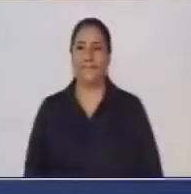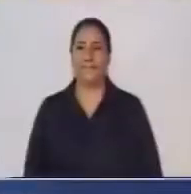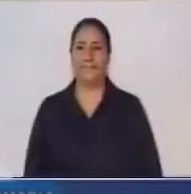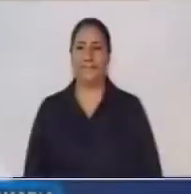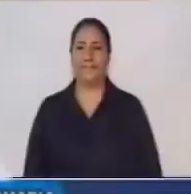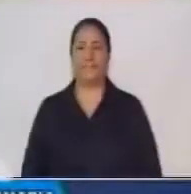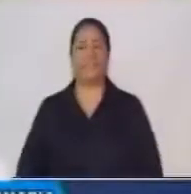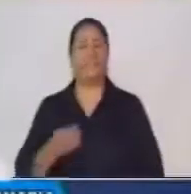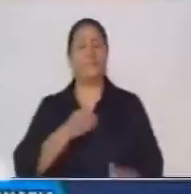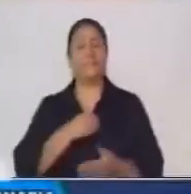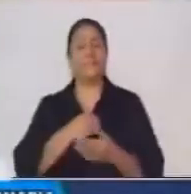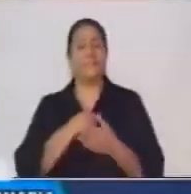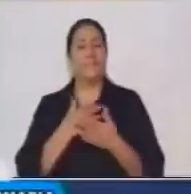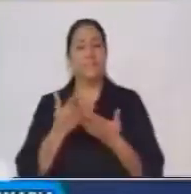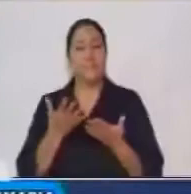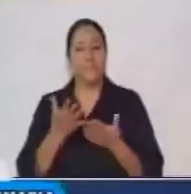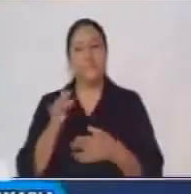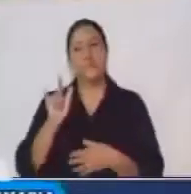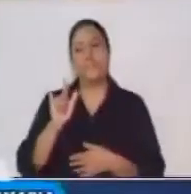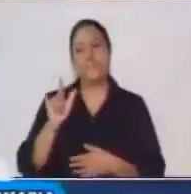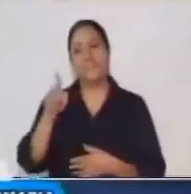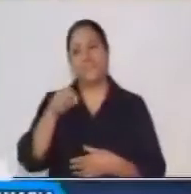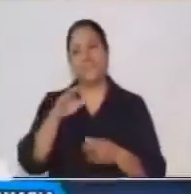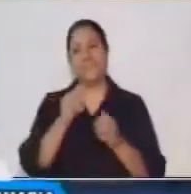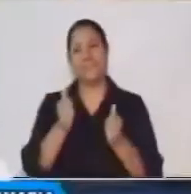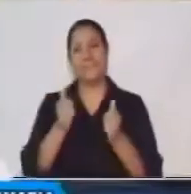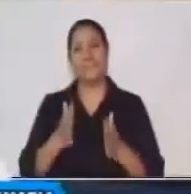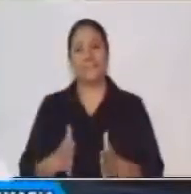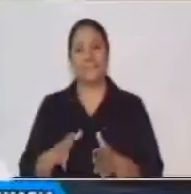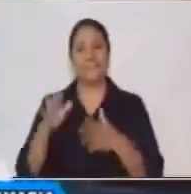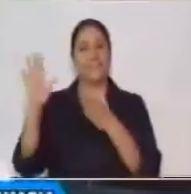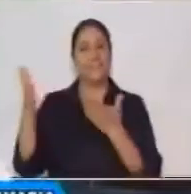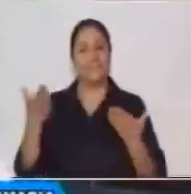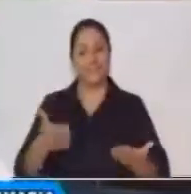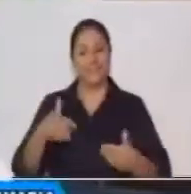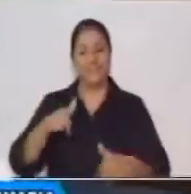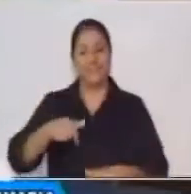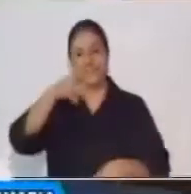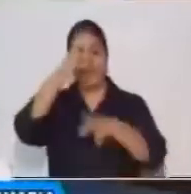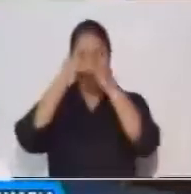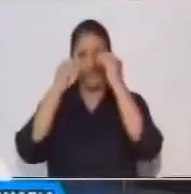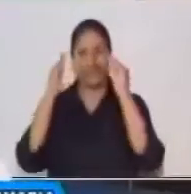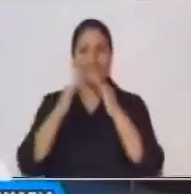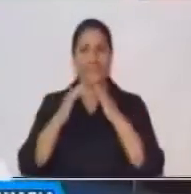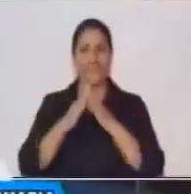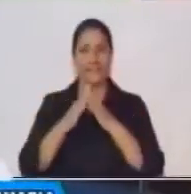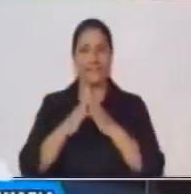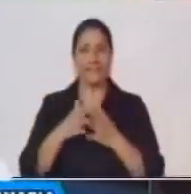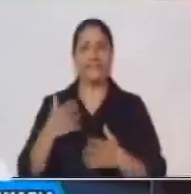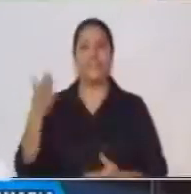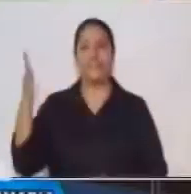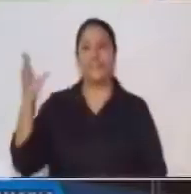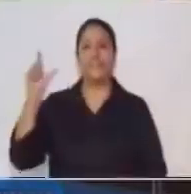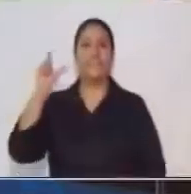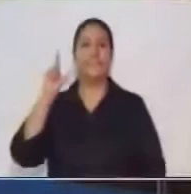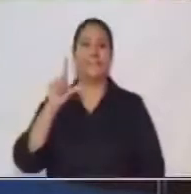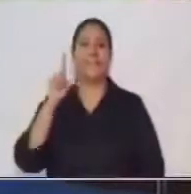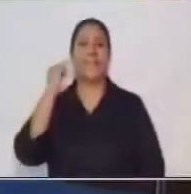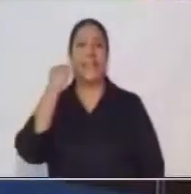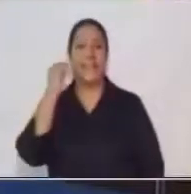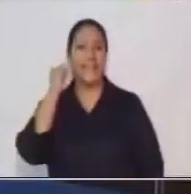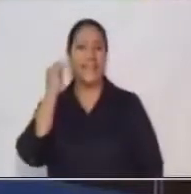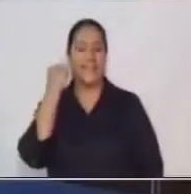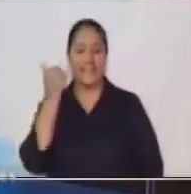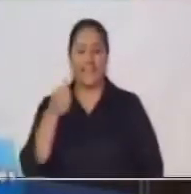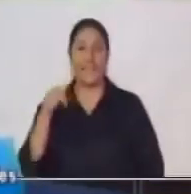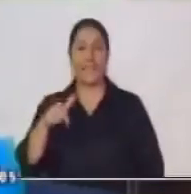Queridos alumnos, bienvenidos a este espacio educativo Aprendo en Casa. Soy Licia Quesada y en esta oportunidad desarrollaré el